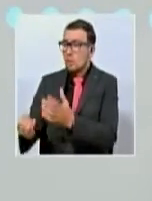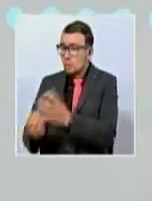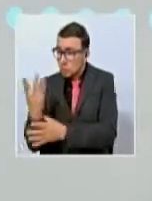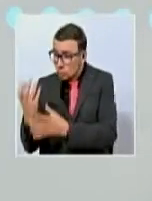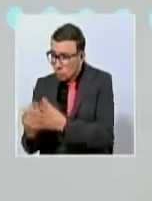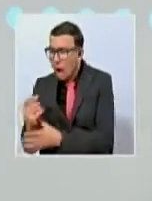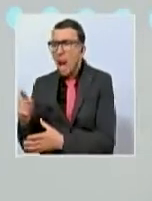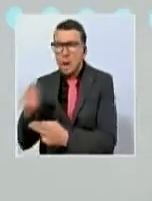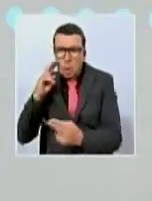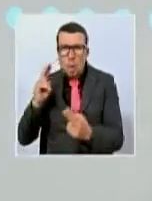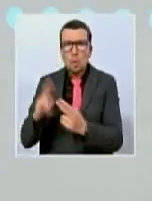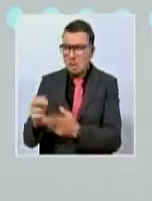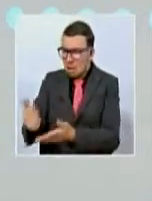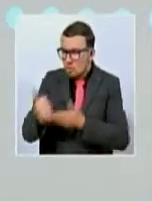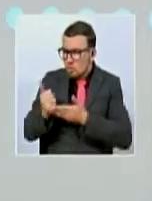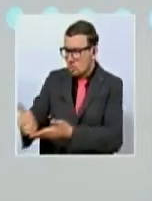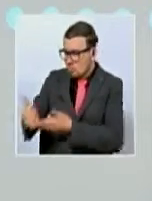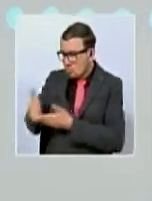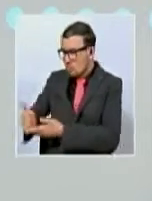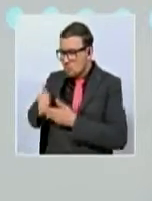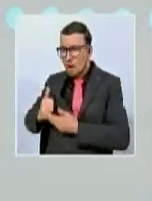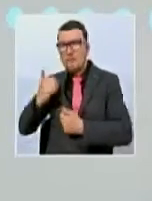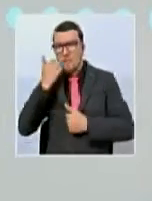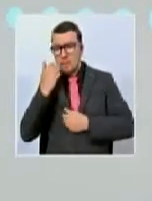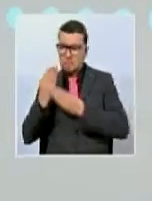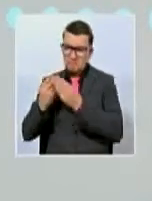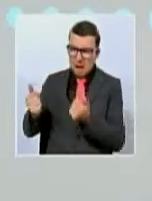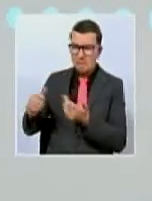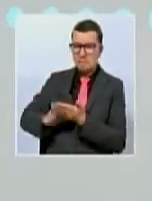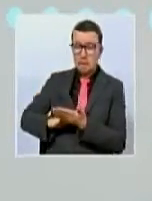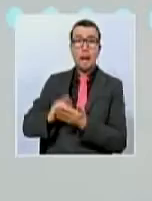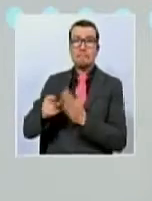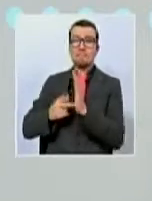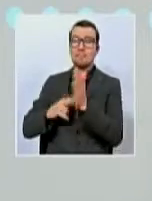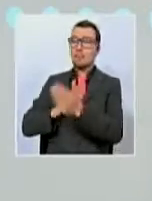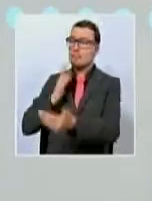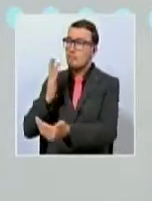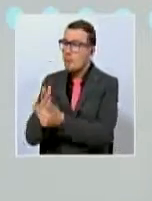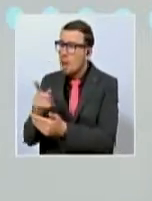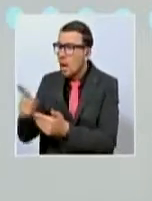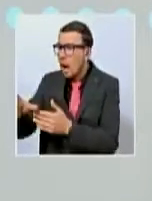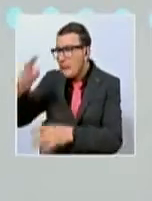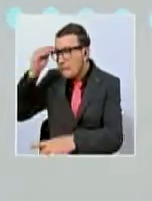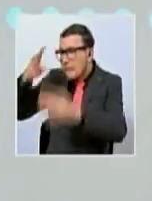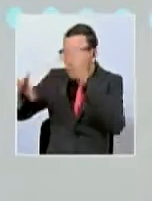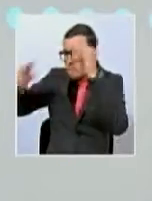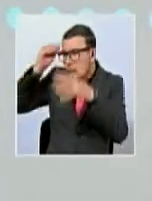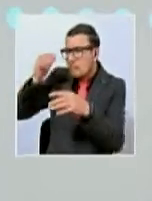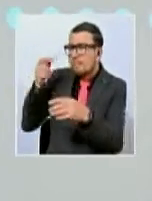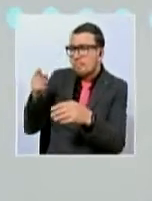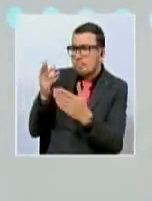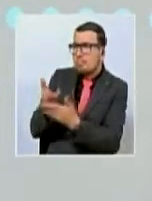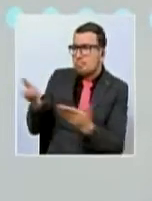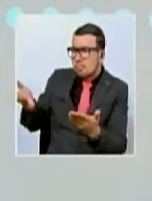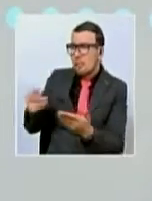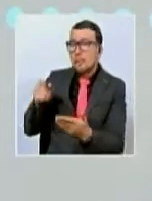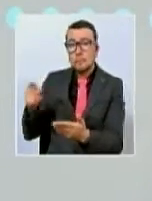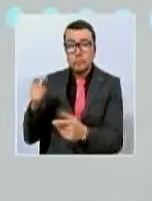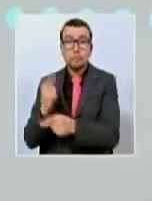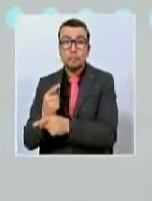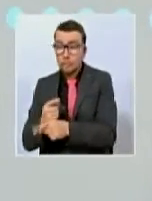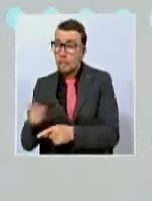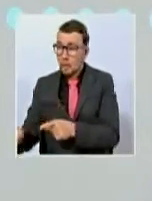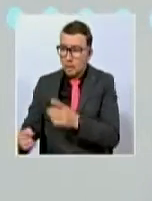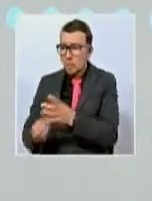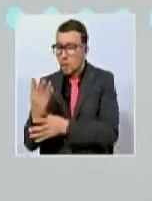plantas. Entonces, básicamente es aprender de ellos. Ahí hay un elemento muy importante del que nosotros sacamos esos elementos para poder